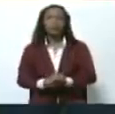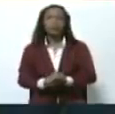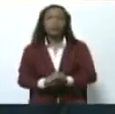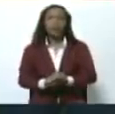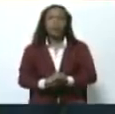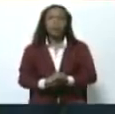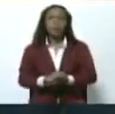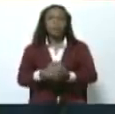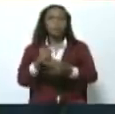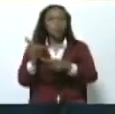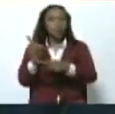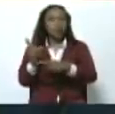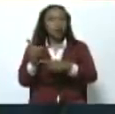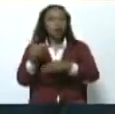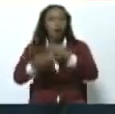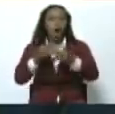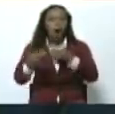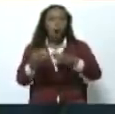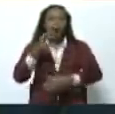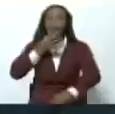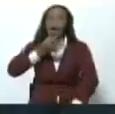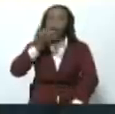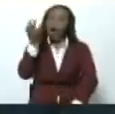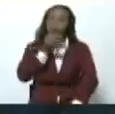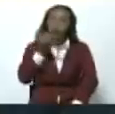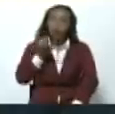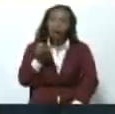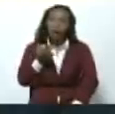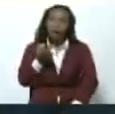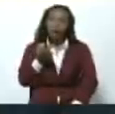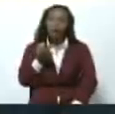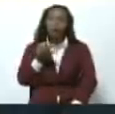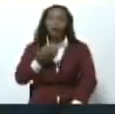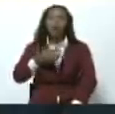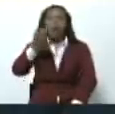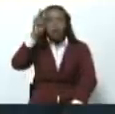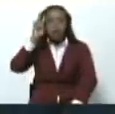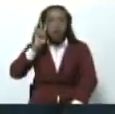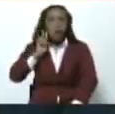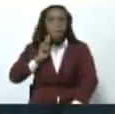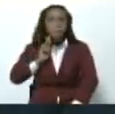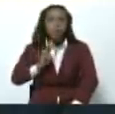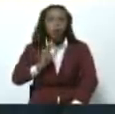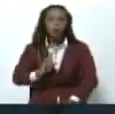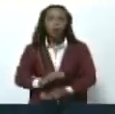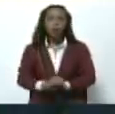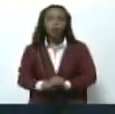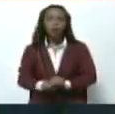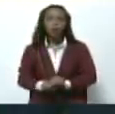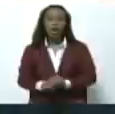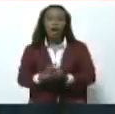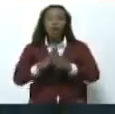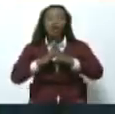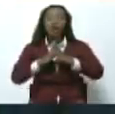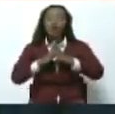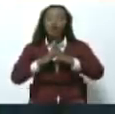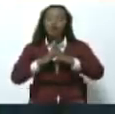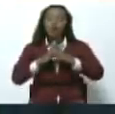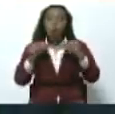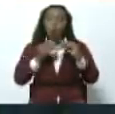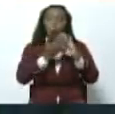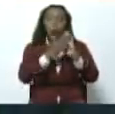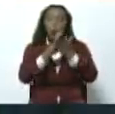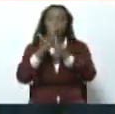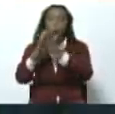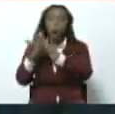producto de llevar la verdad con rectitud a todas las